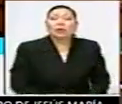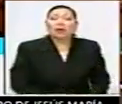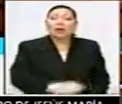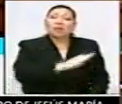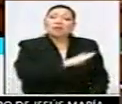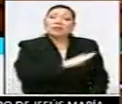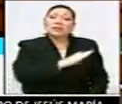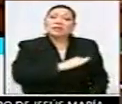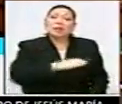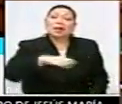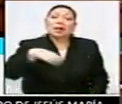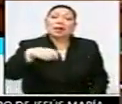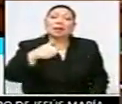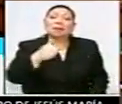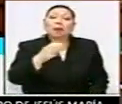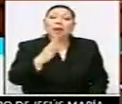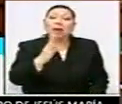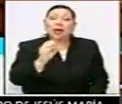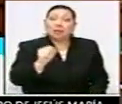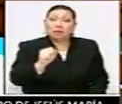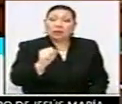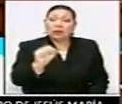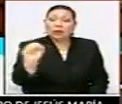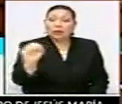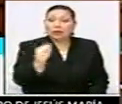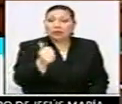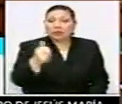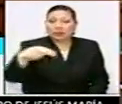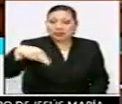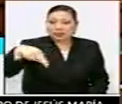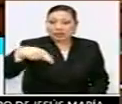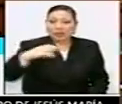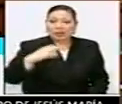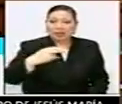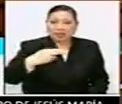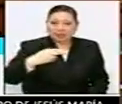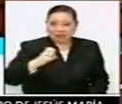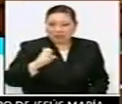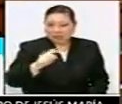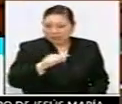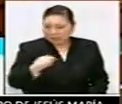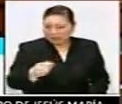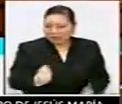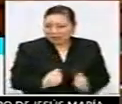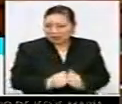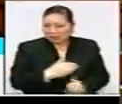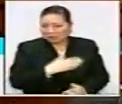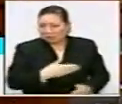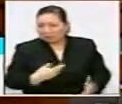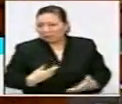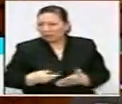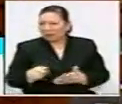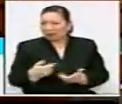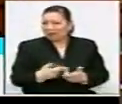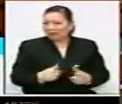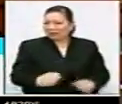que lo investiguen a Pablo Sánchez. Cuando Pablo Sánchez, justamente en el Ministerio Público, se fue Toledo campante y